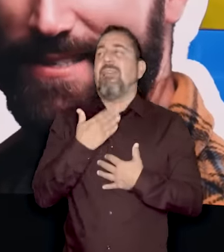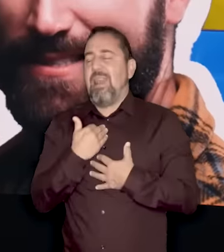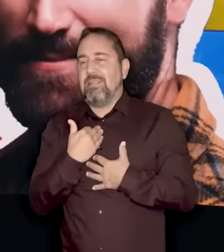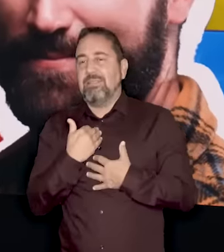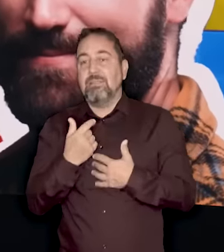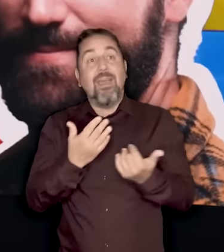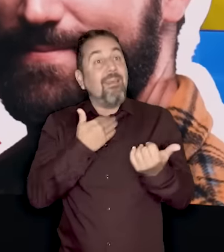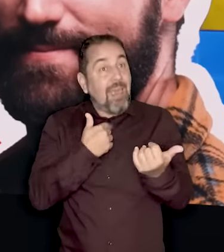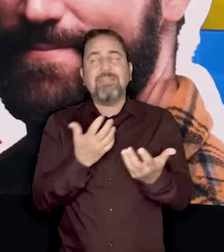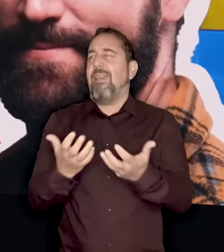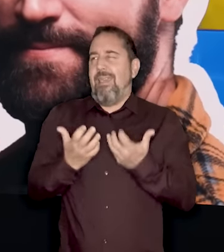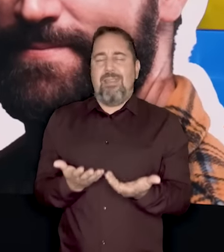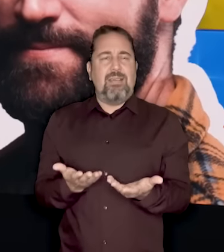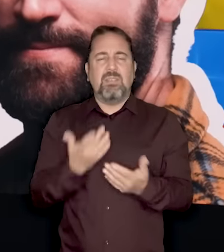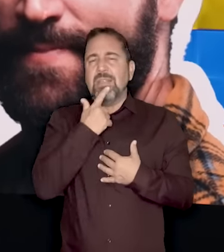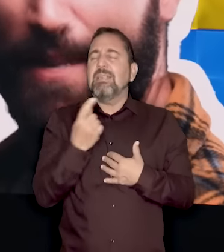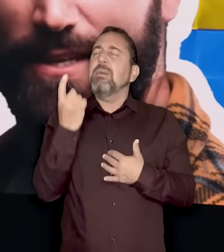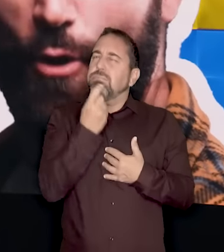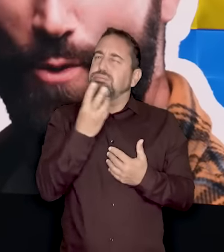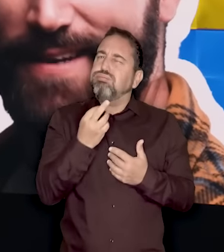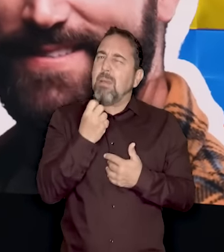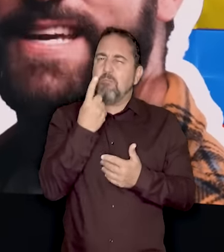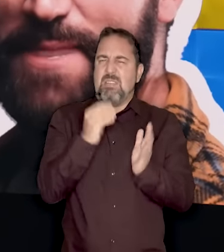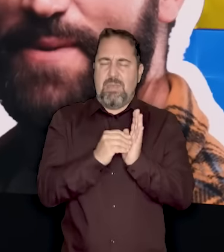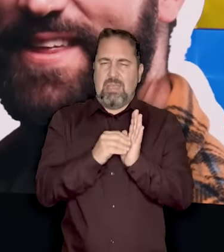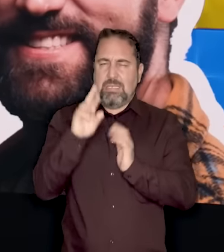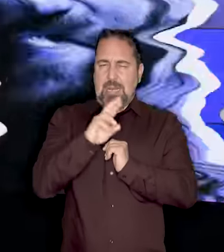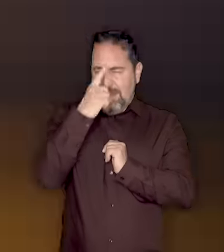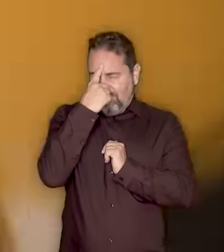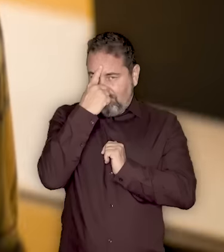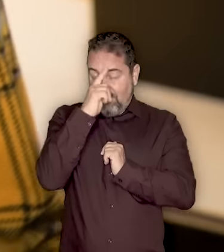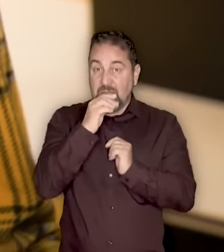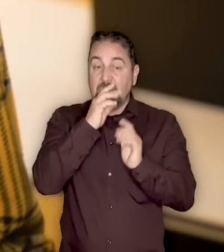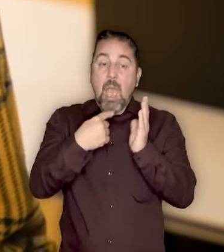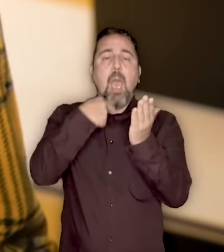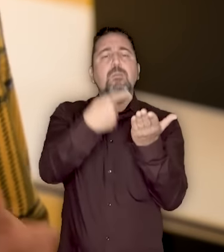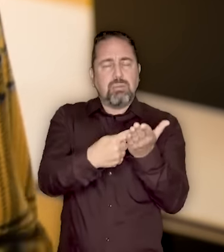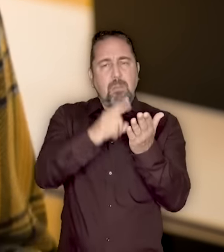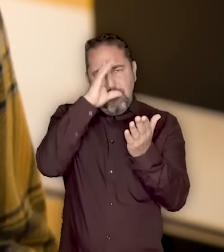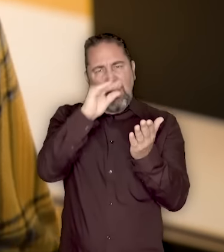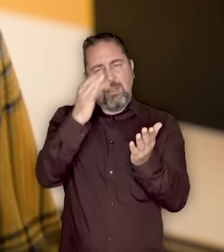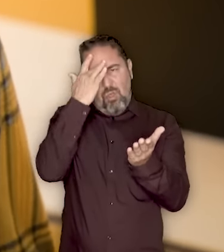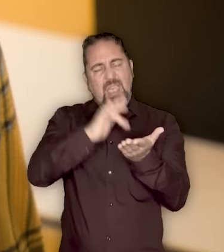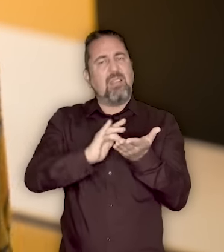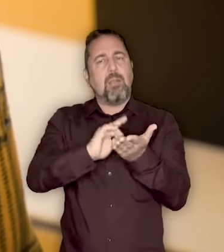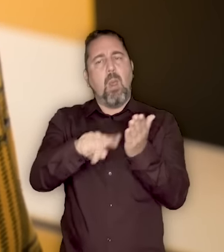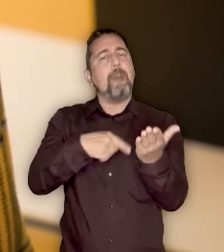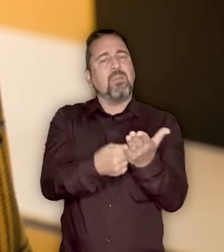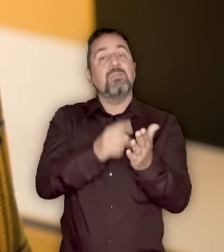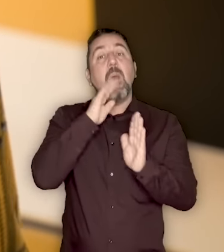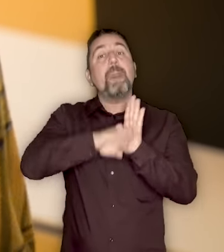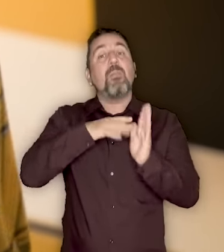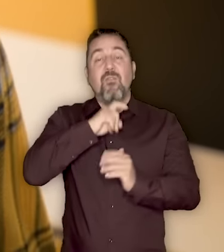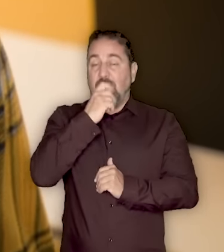con ganas. Ganas con ganas. Repítetelo una y mil veces. Y apúntate a Por Talento Digital, el programa